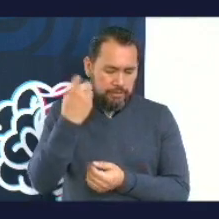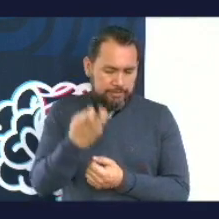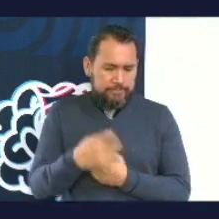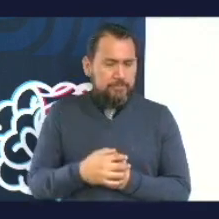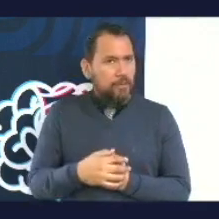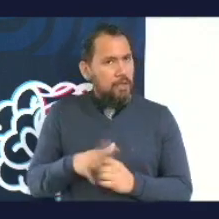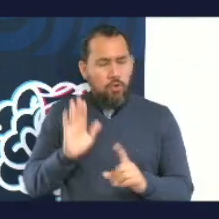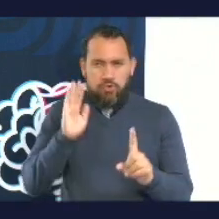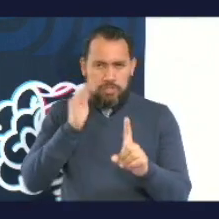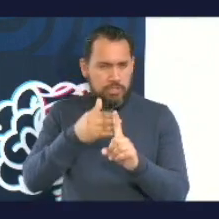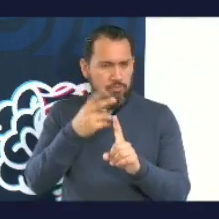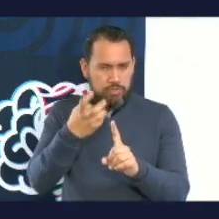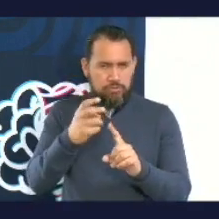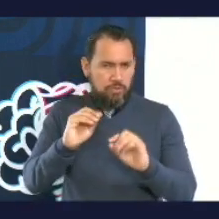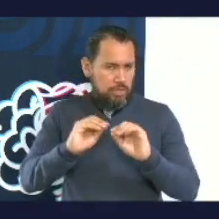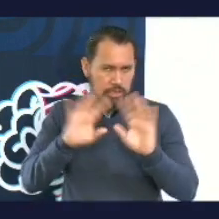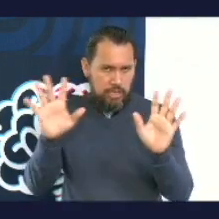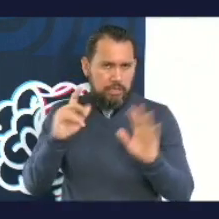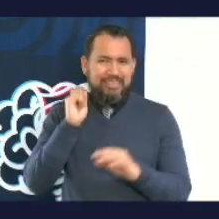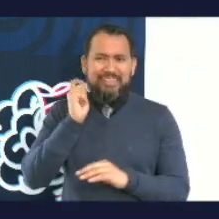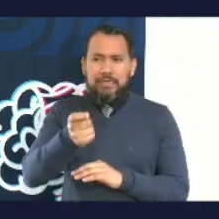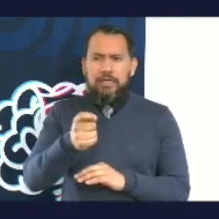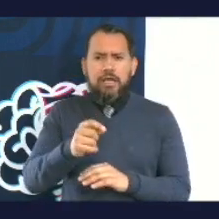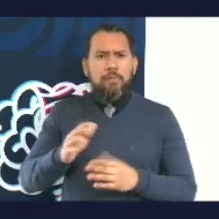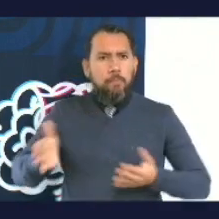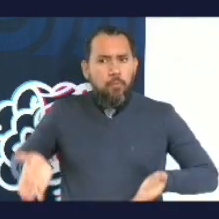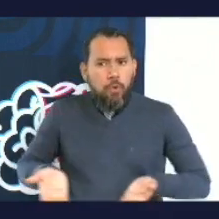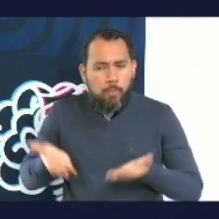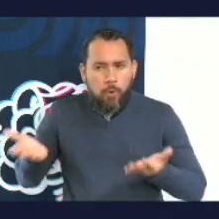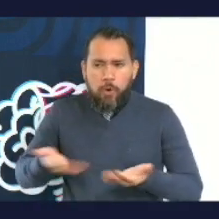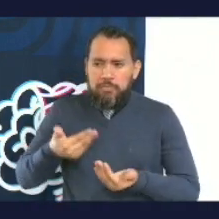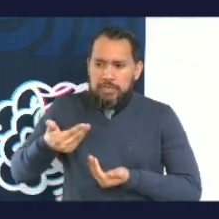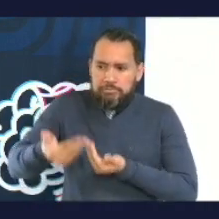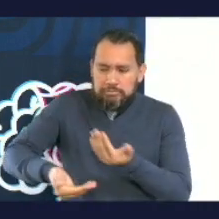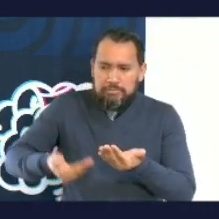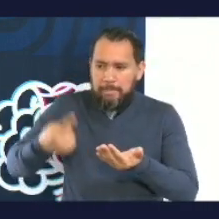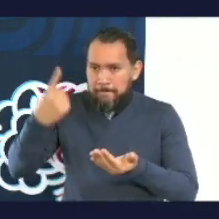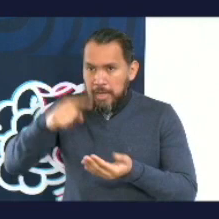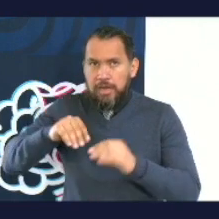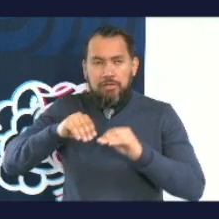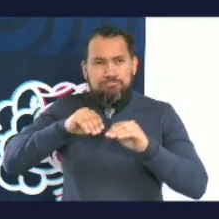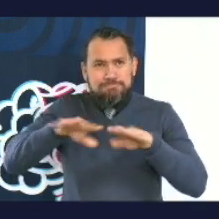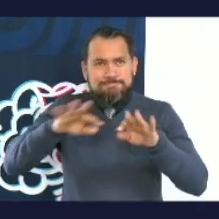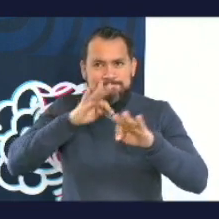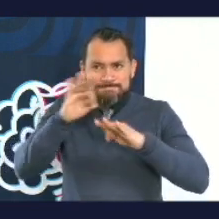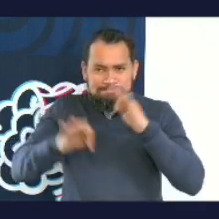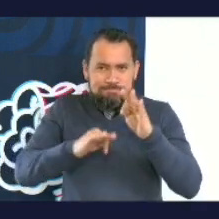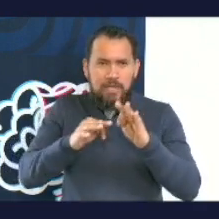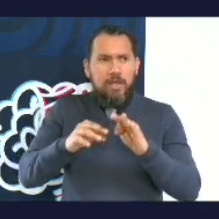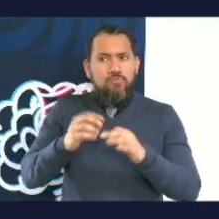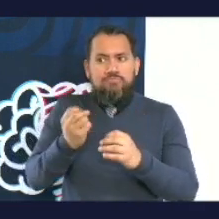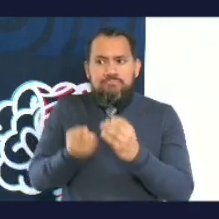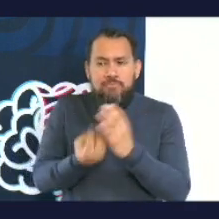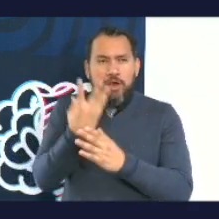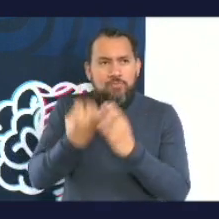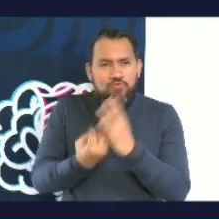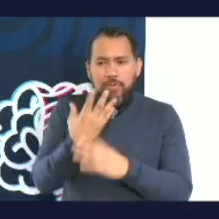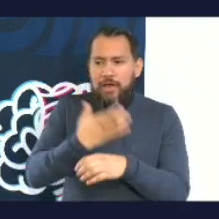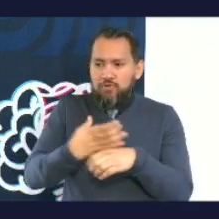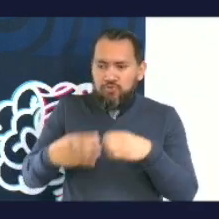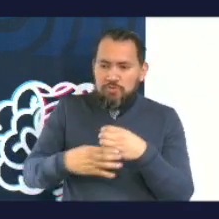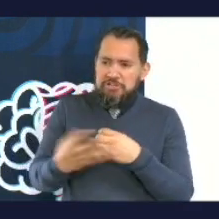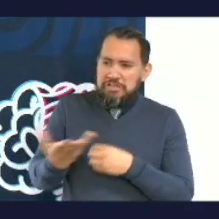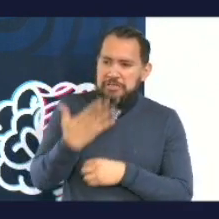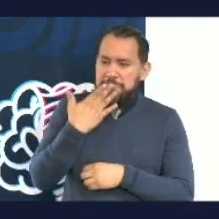fue claro promover reconocer impulsar incentivar difundir y compartir innovaciones y buenas